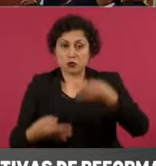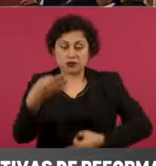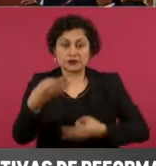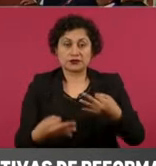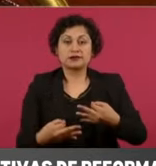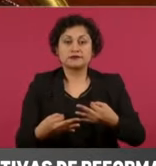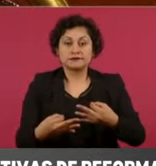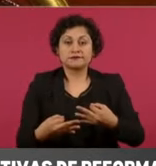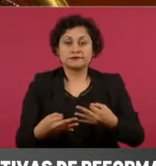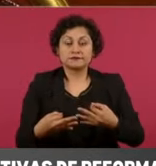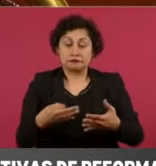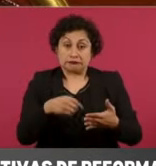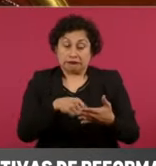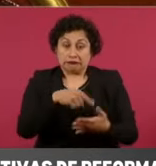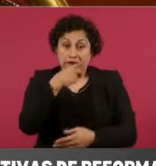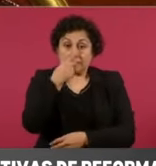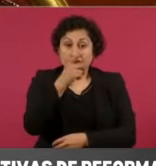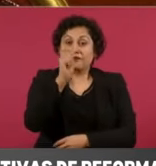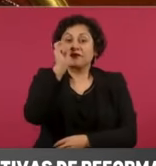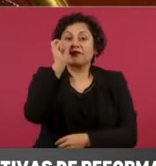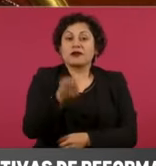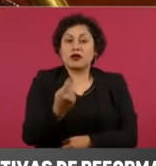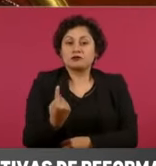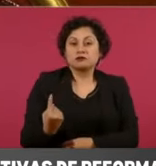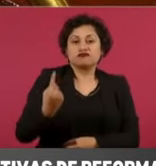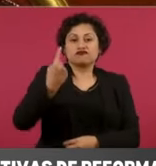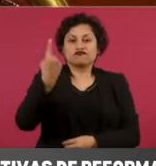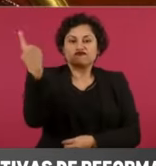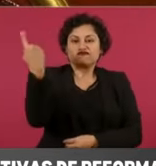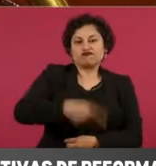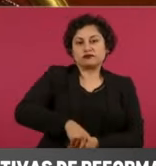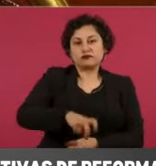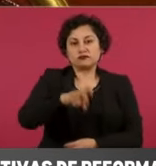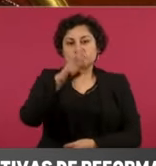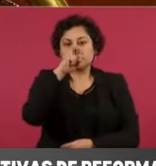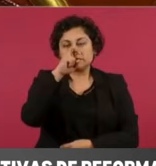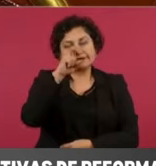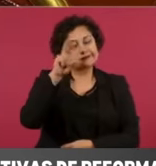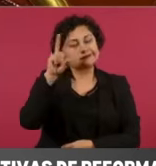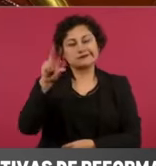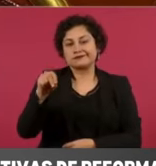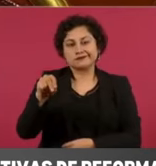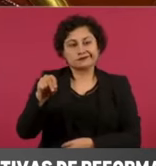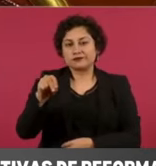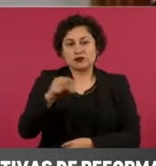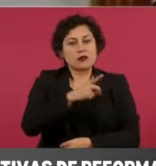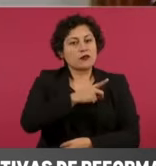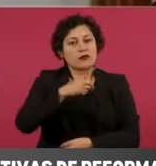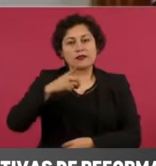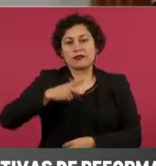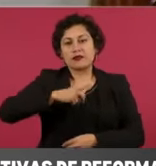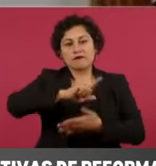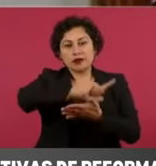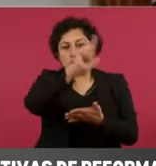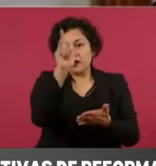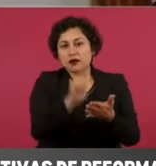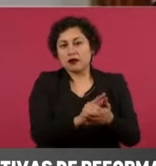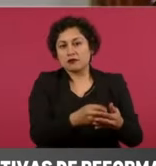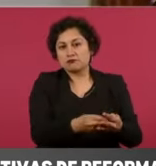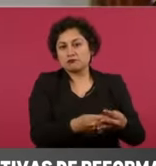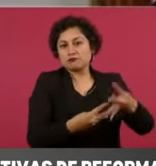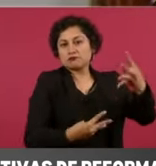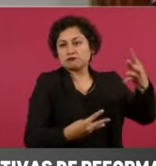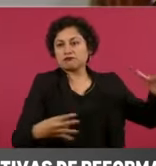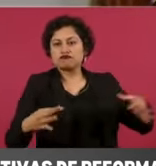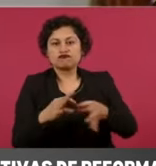al tiránico. El reclamo de leyes generales que valgan para todos,